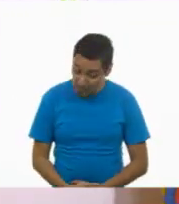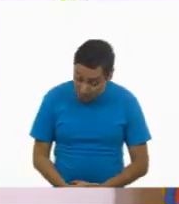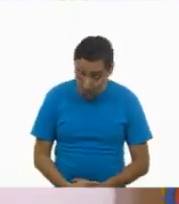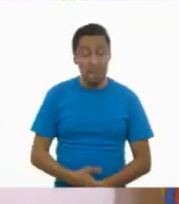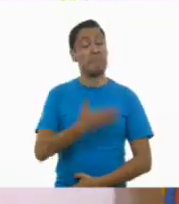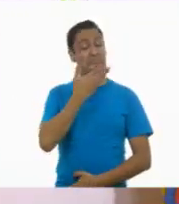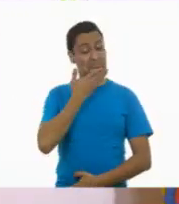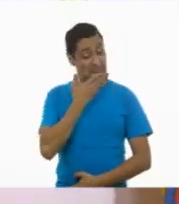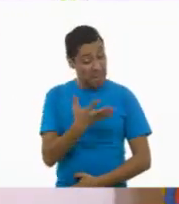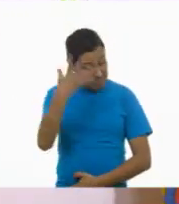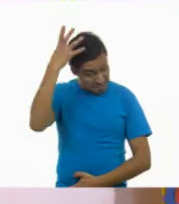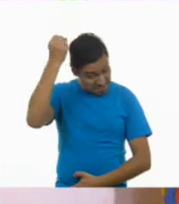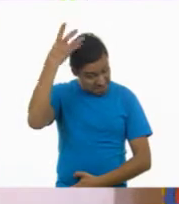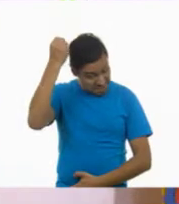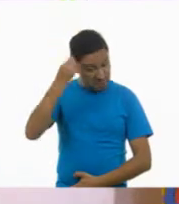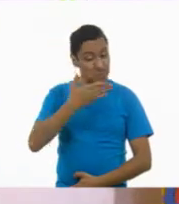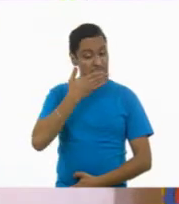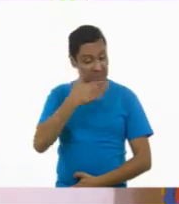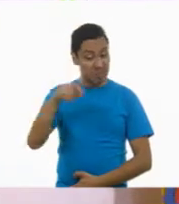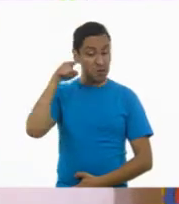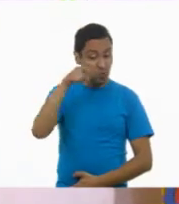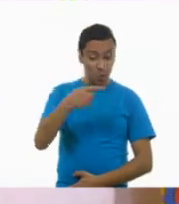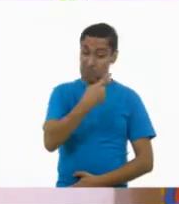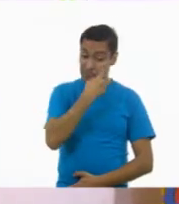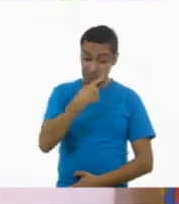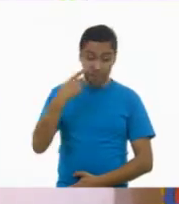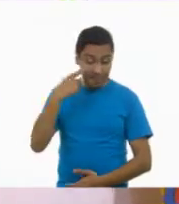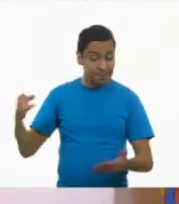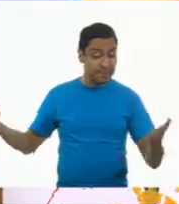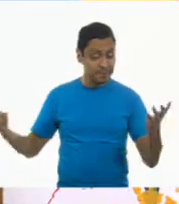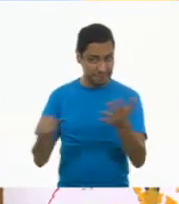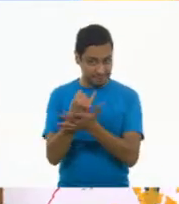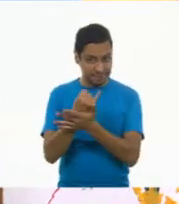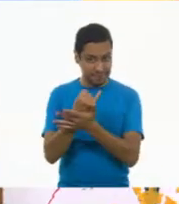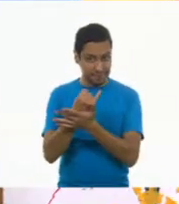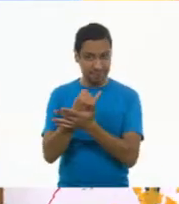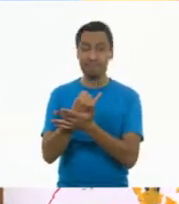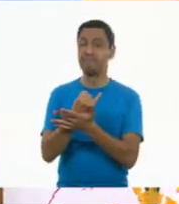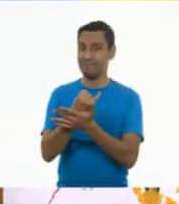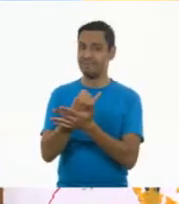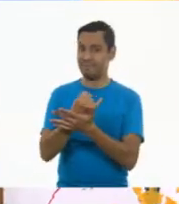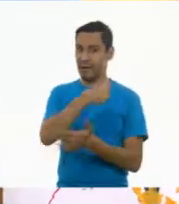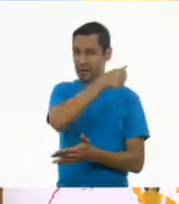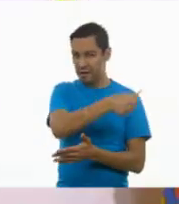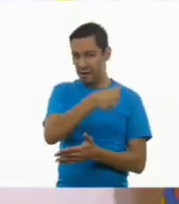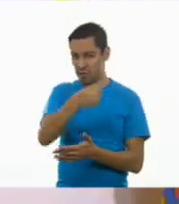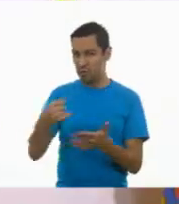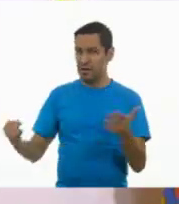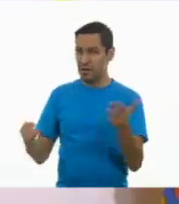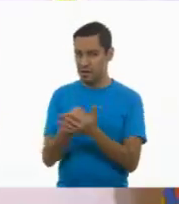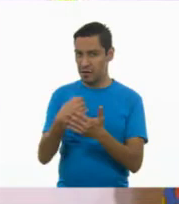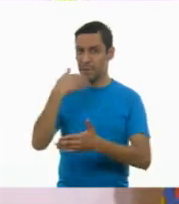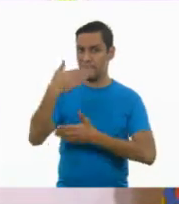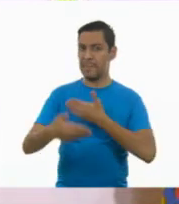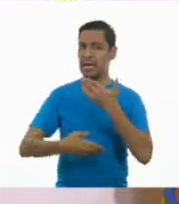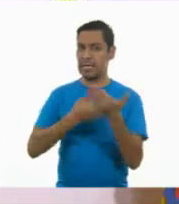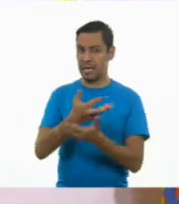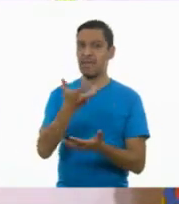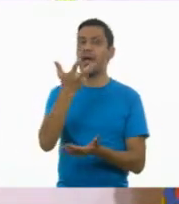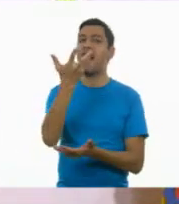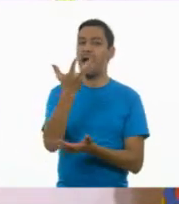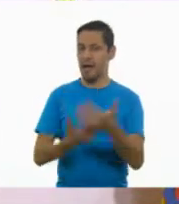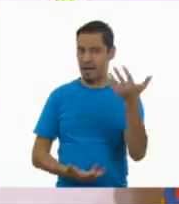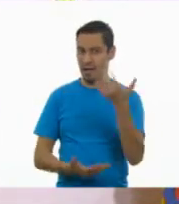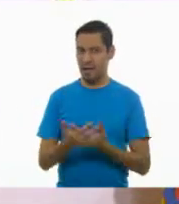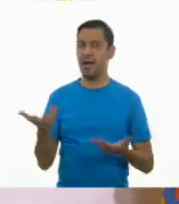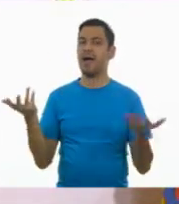tu elección, Panchito. Y qué bien que seas consciente de las consecuencias y responsabilidades que tendrías que afrontar en